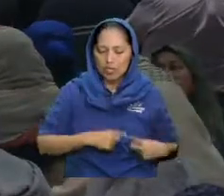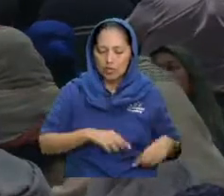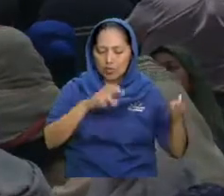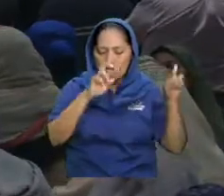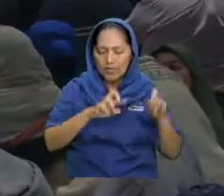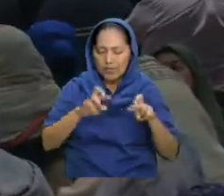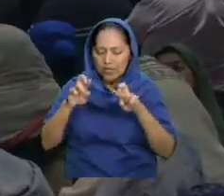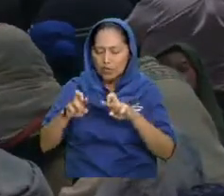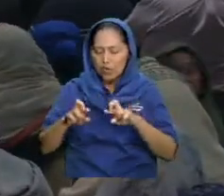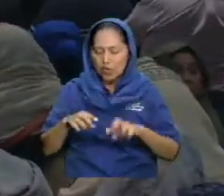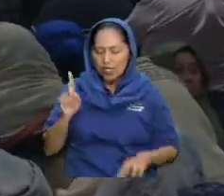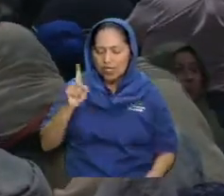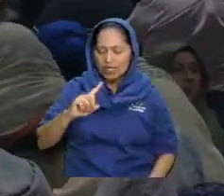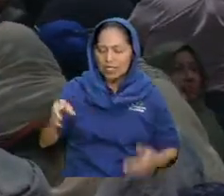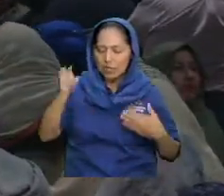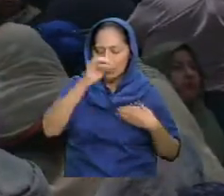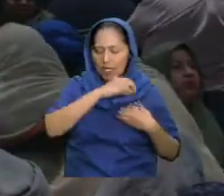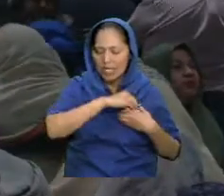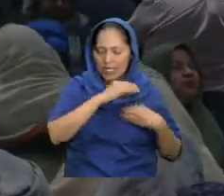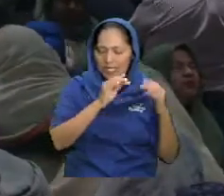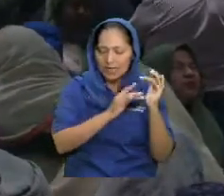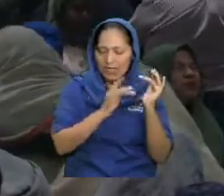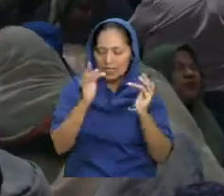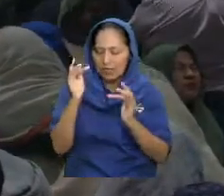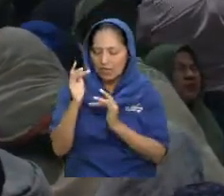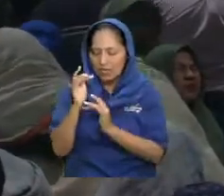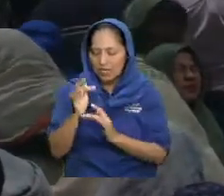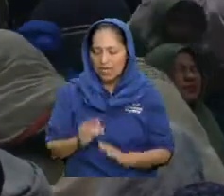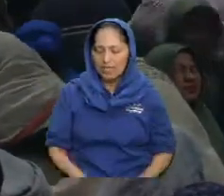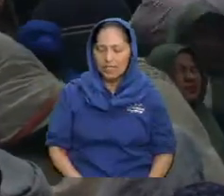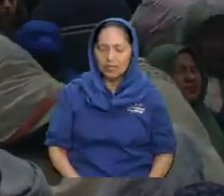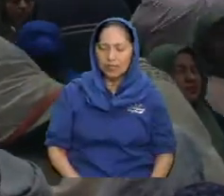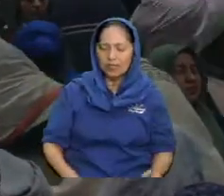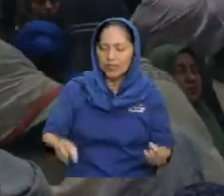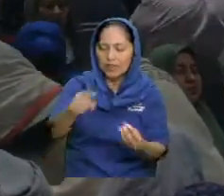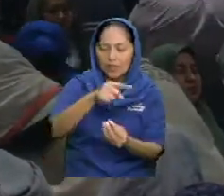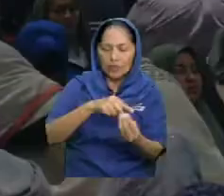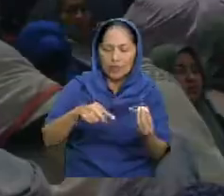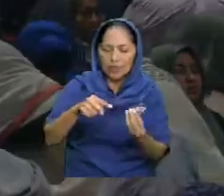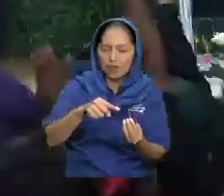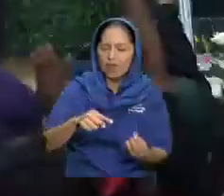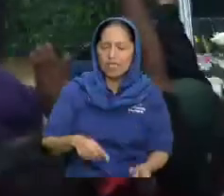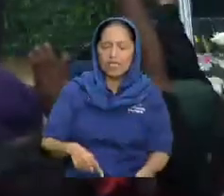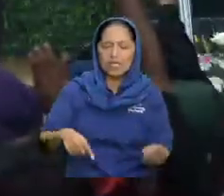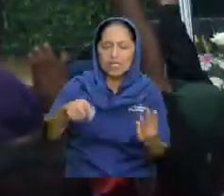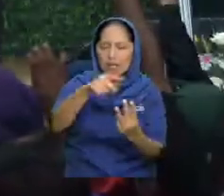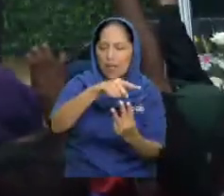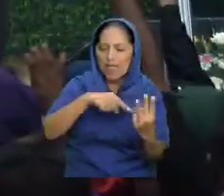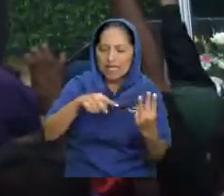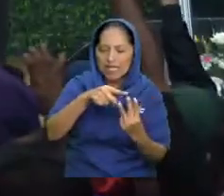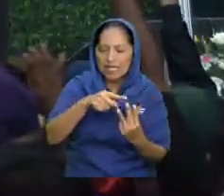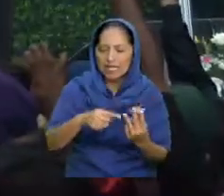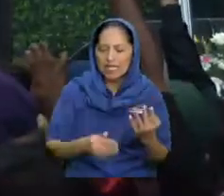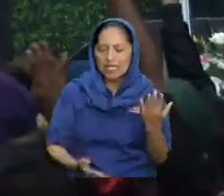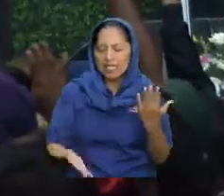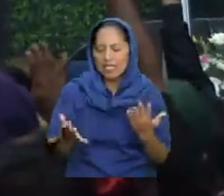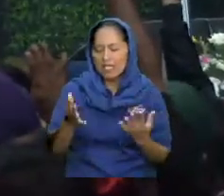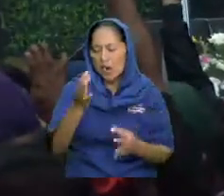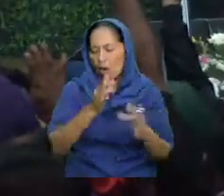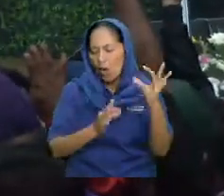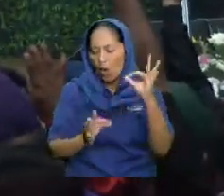de nuestros hijos que viven con nosotros, de los que no viven con nosotros, de los que no te conocen, que se enamoren de ti. Por